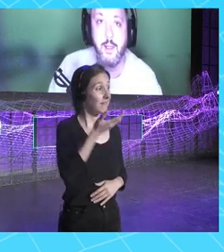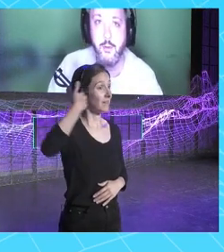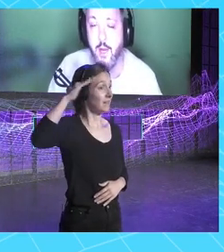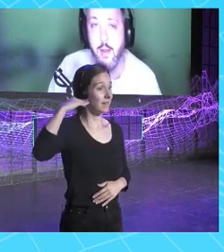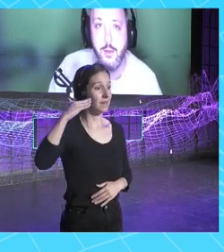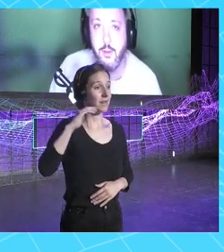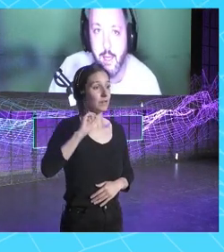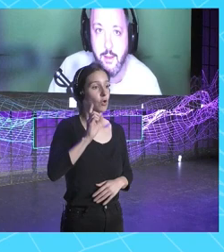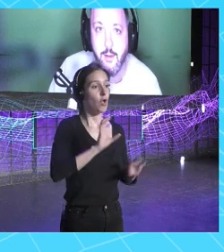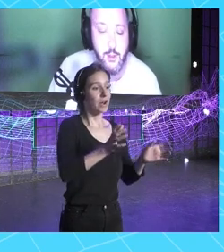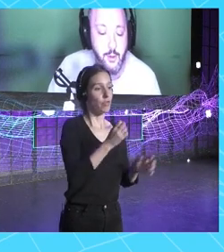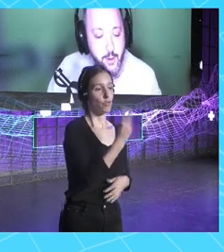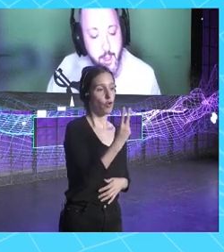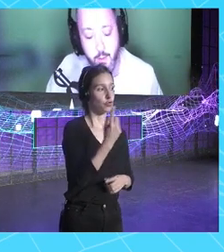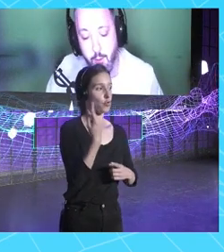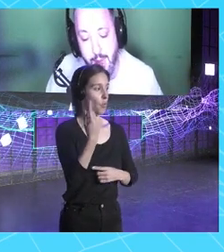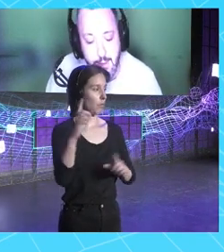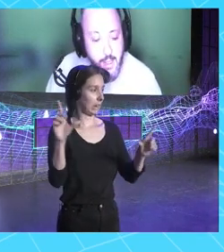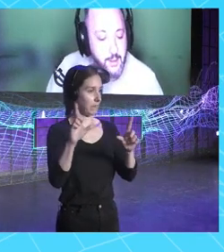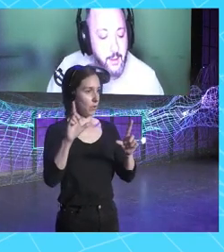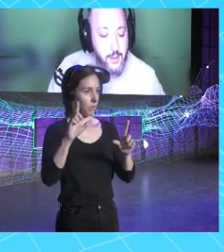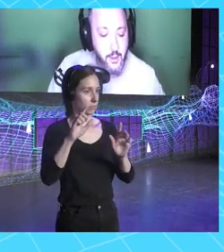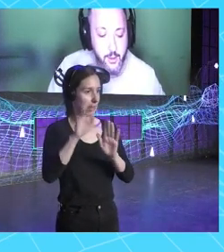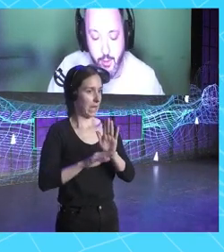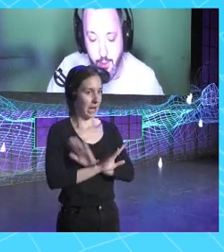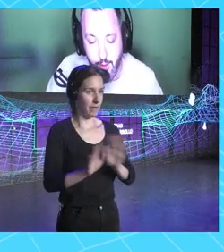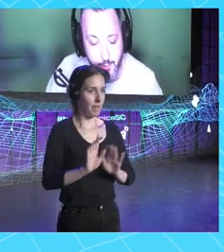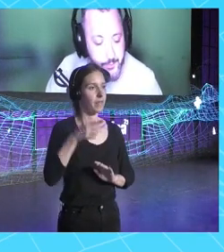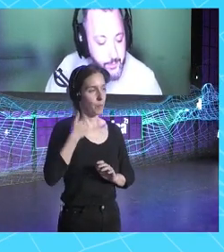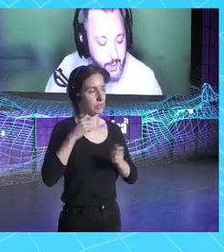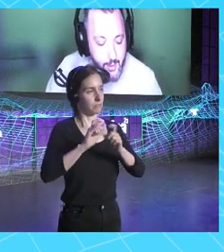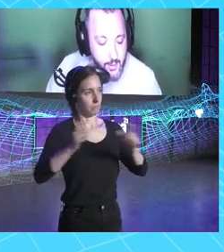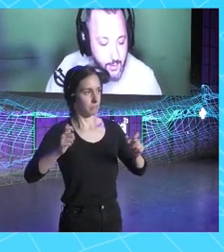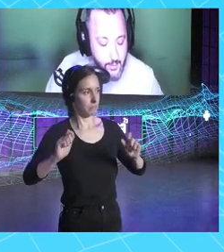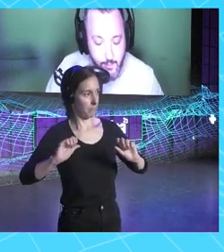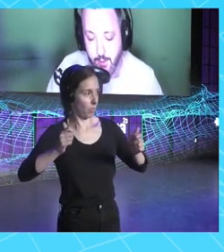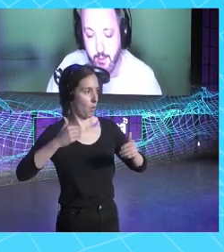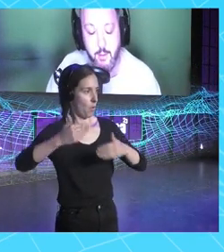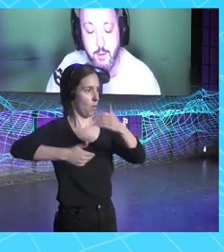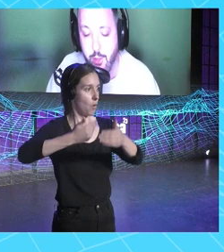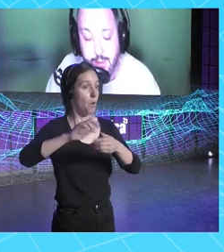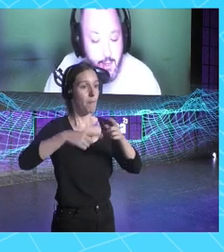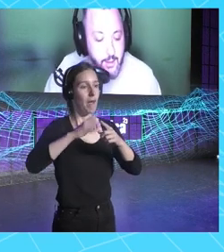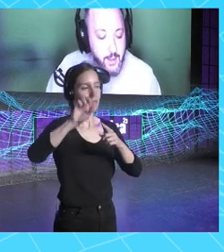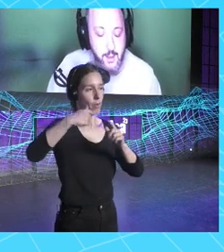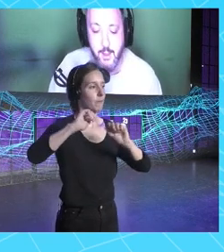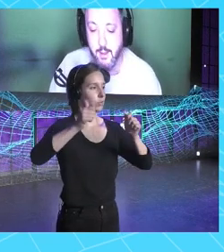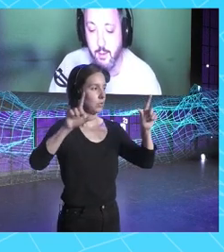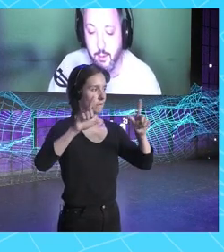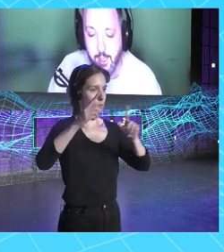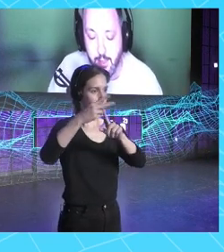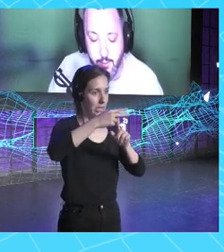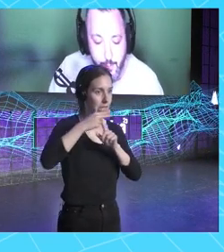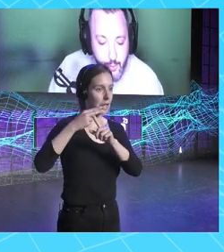dos radios y un canal de televisión no luego más canales de televisión Luego llegó la televisión por satélite luego